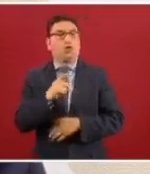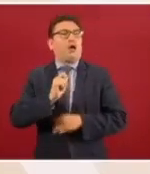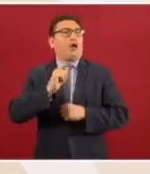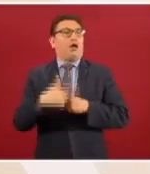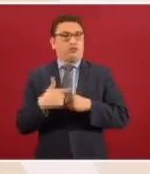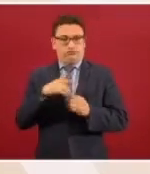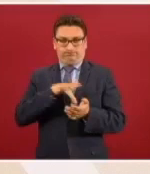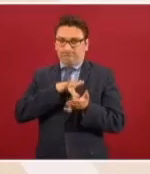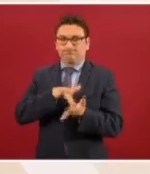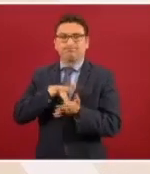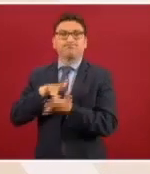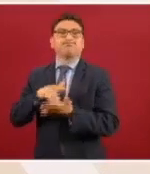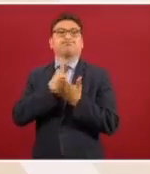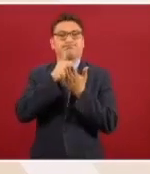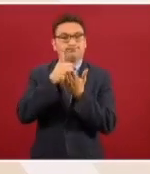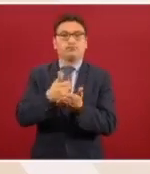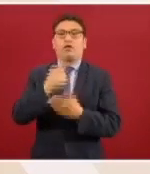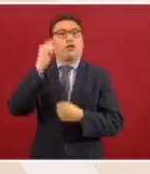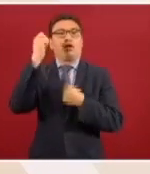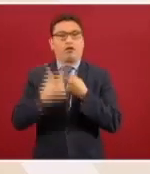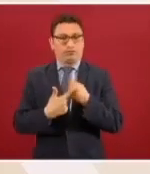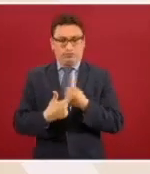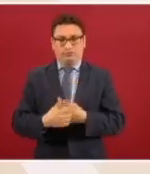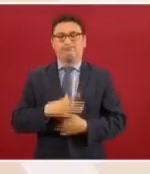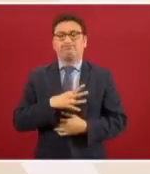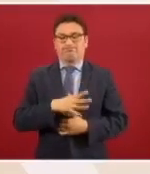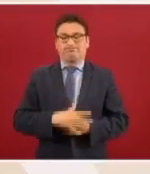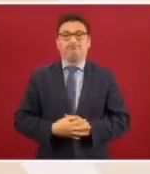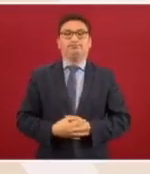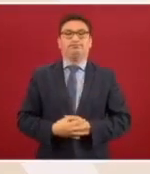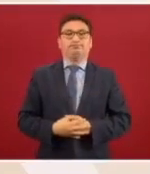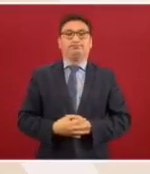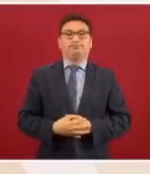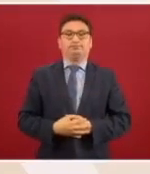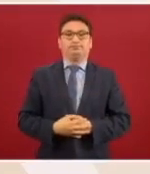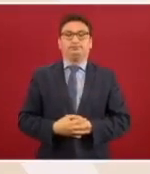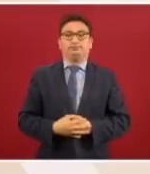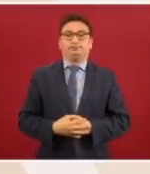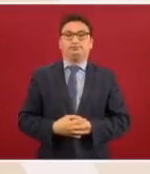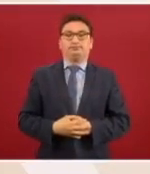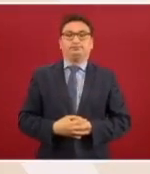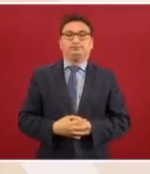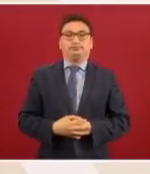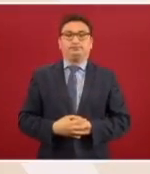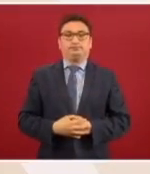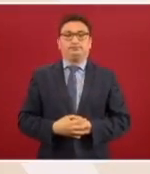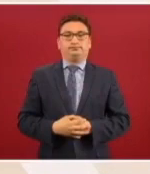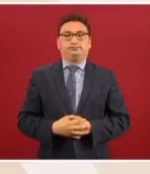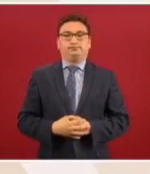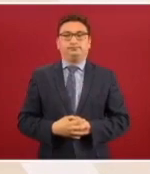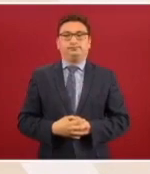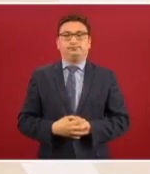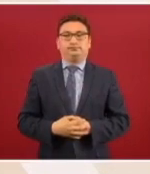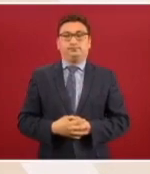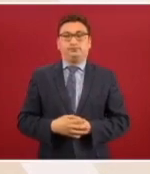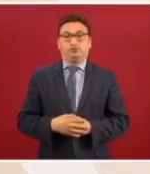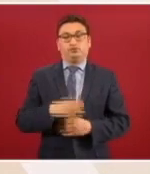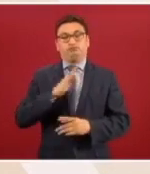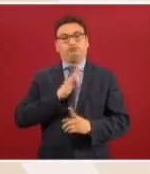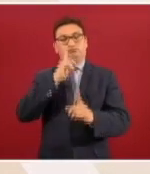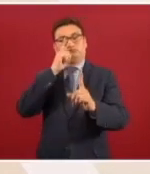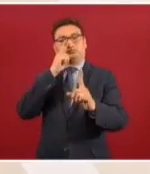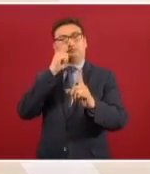apoyo o beneficio. El primero de diciembre, ese es mi